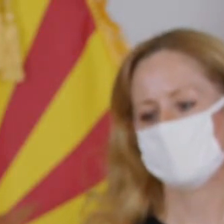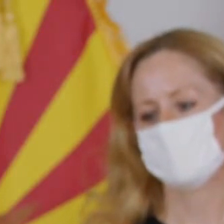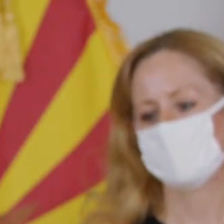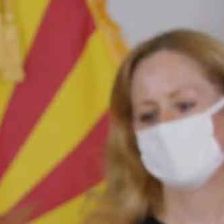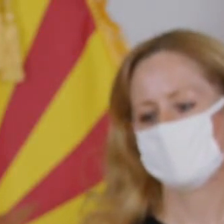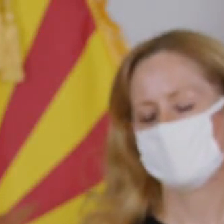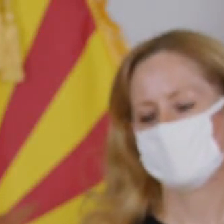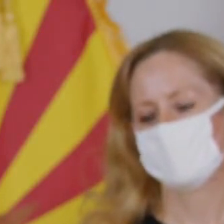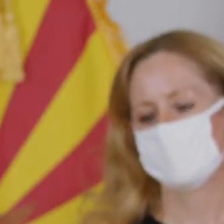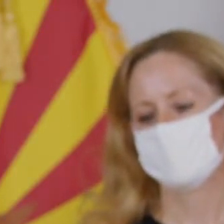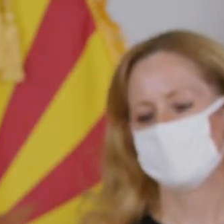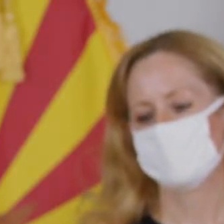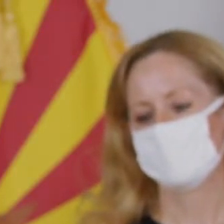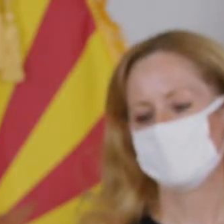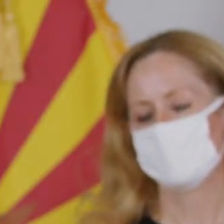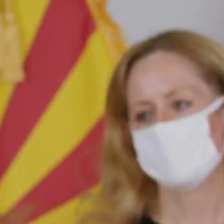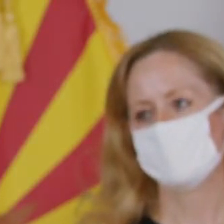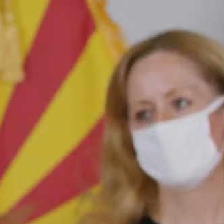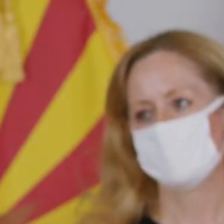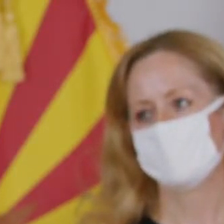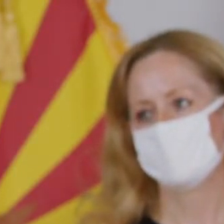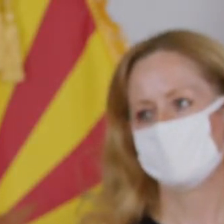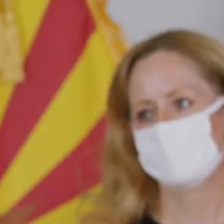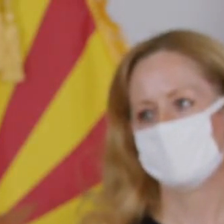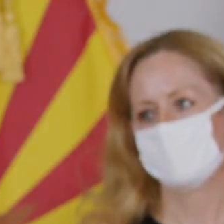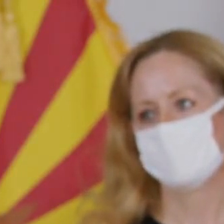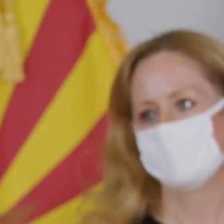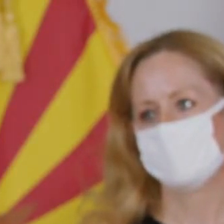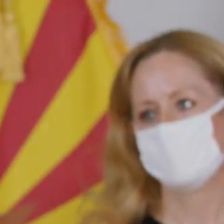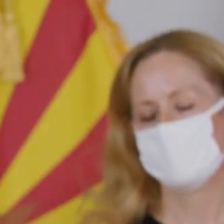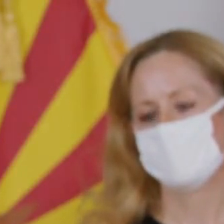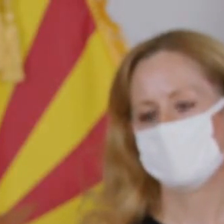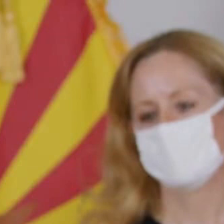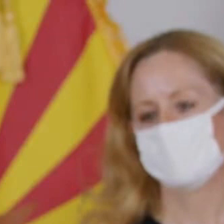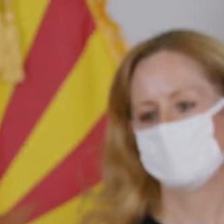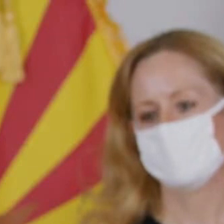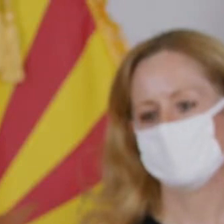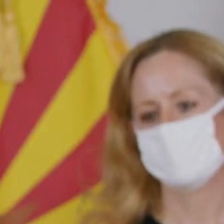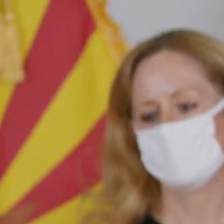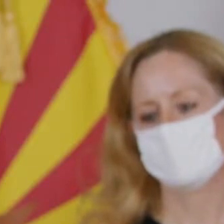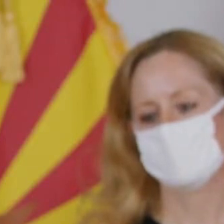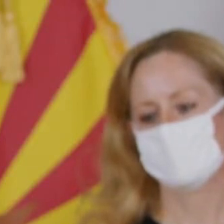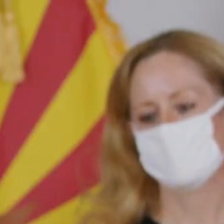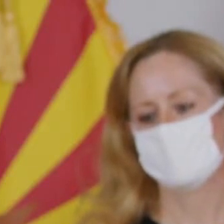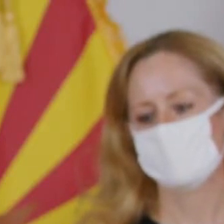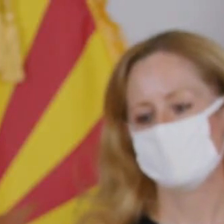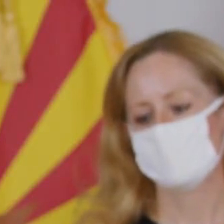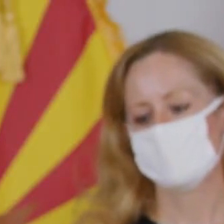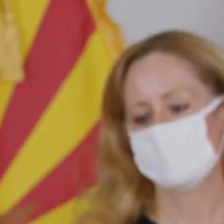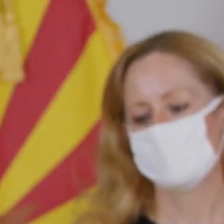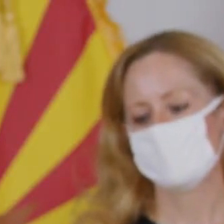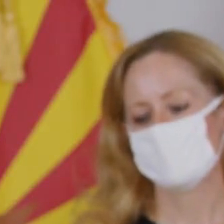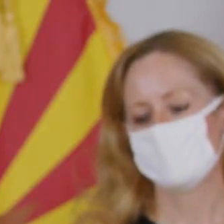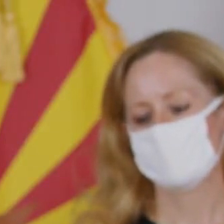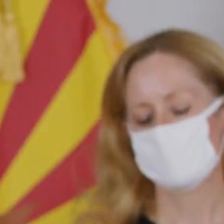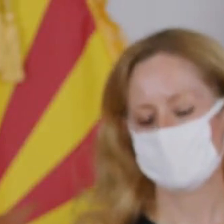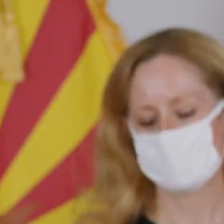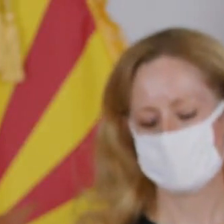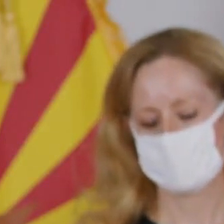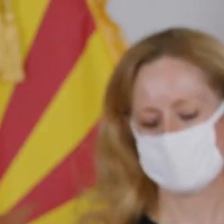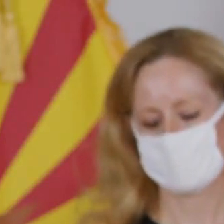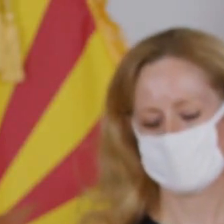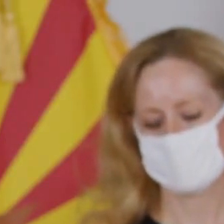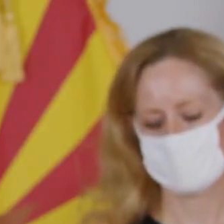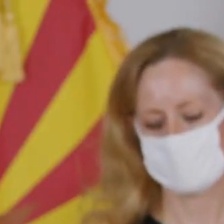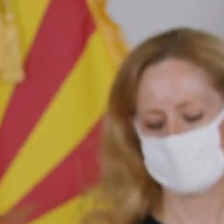de hospitalizaciones debido a las complicaciones de la enfermedad en infantes, adultos